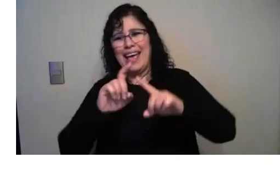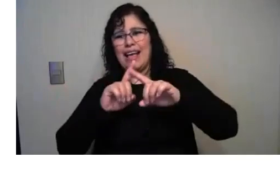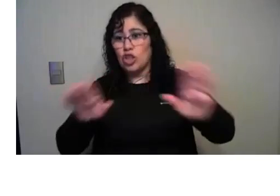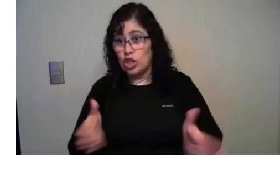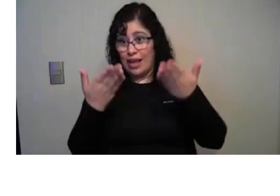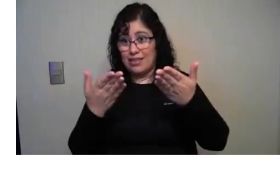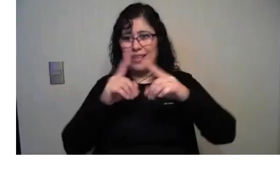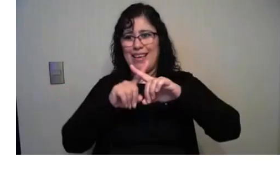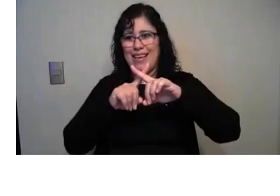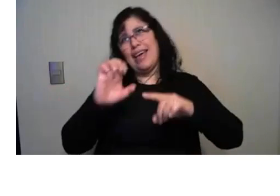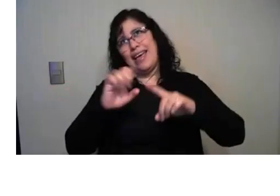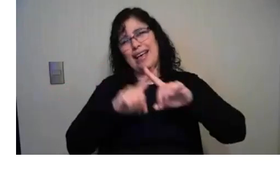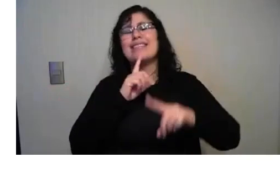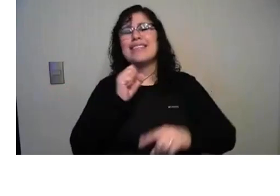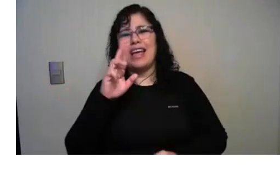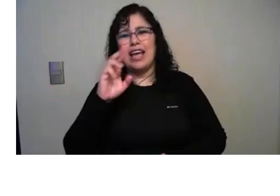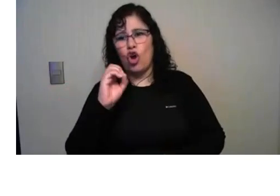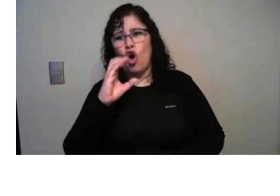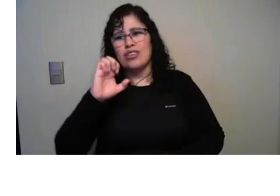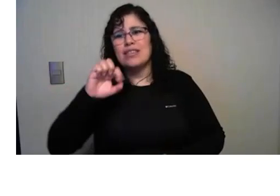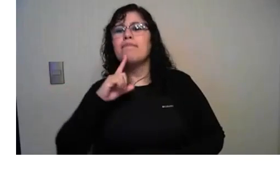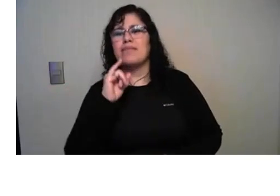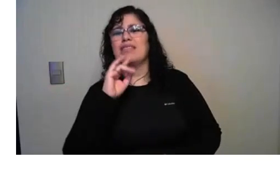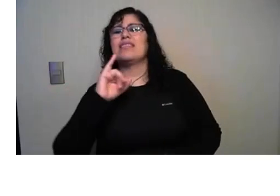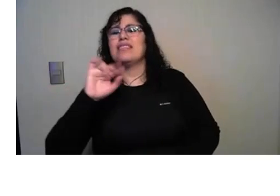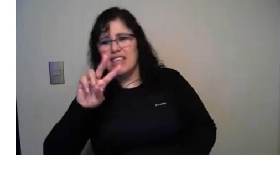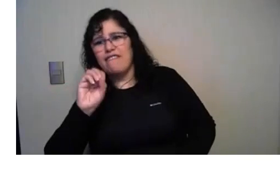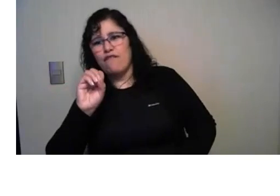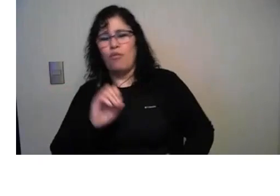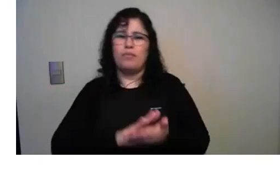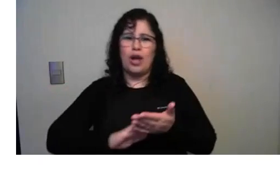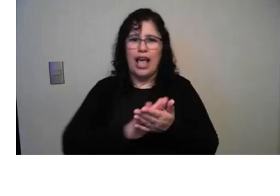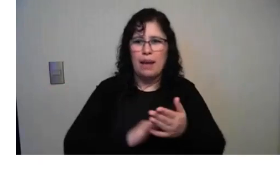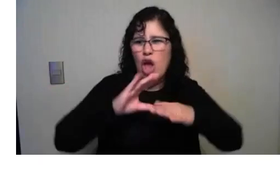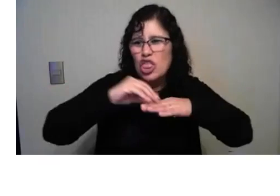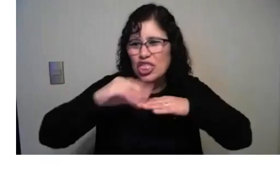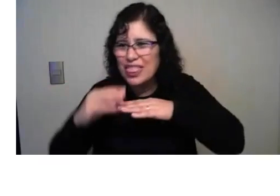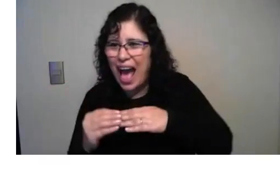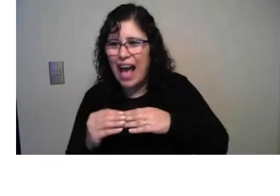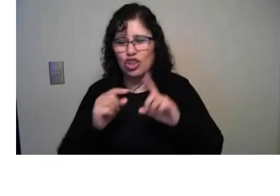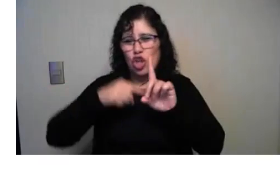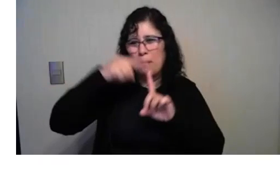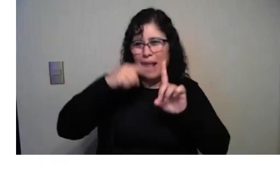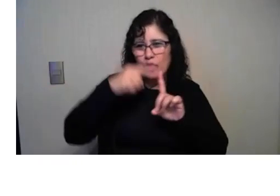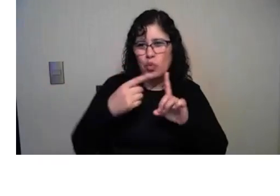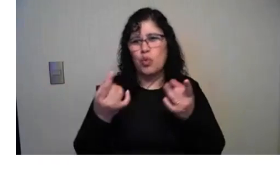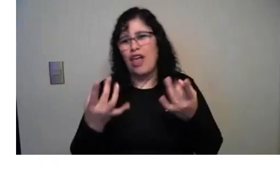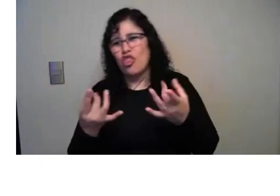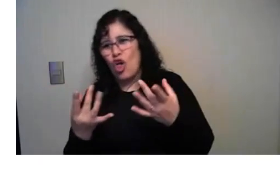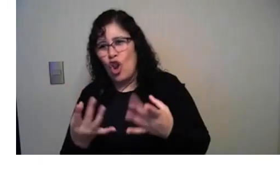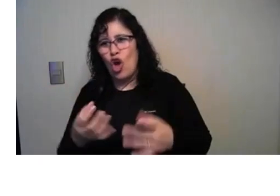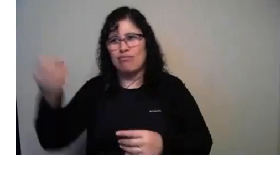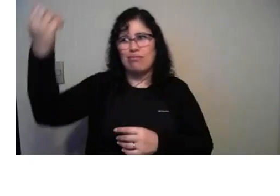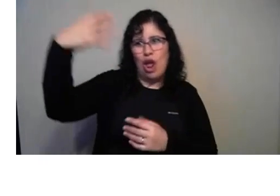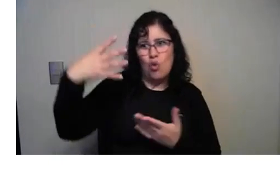exteroceptivos. Por ejemplo, temperatura, dolor, tacto, vibración. Luego vamos a tener información